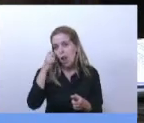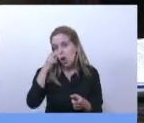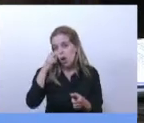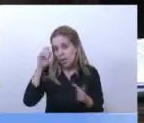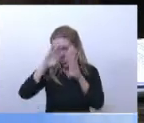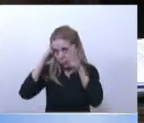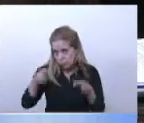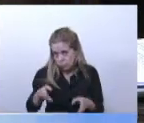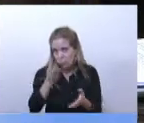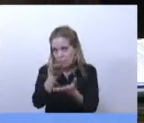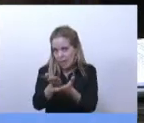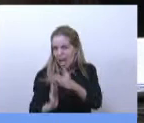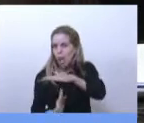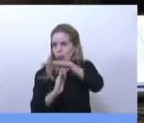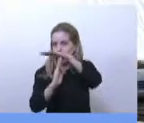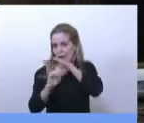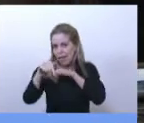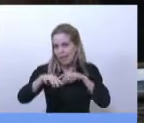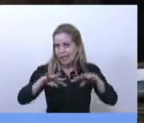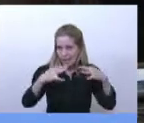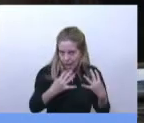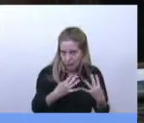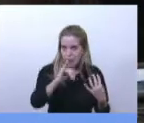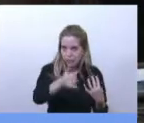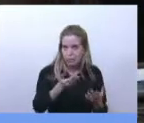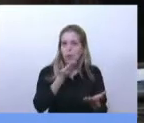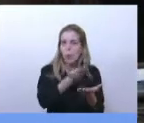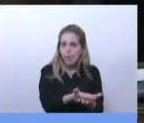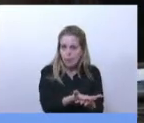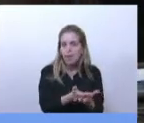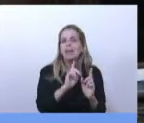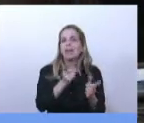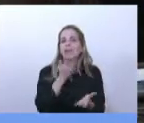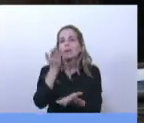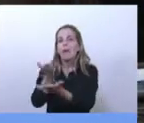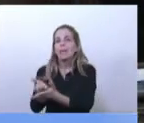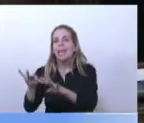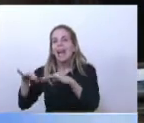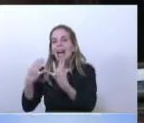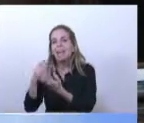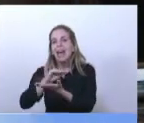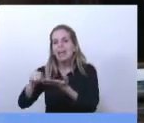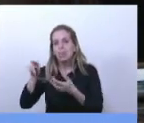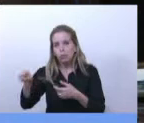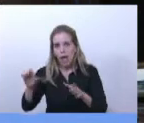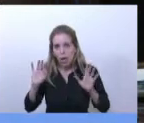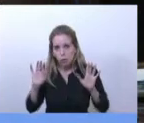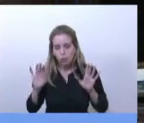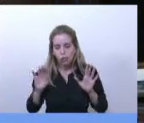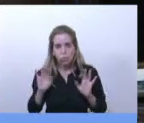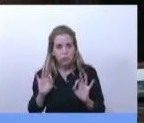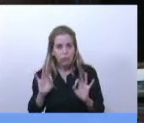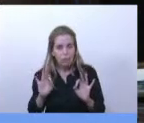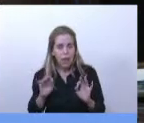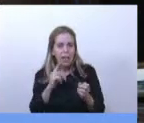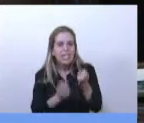este caso a las autoridades de esta cámara y lo voy a hacer lo vamos a hacer también a la cámara de diputados para que se conforme la